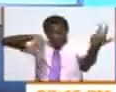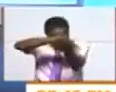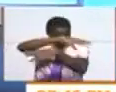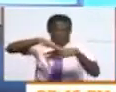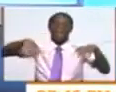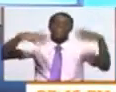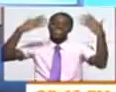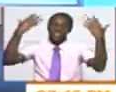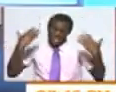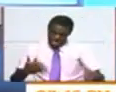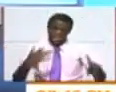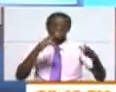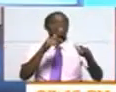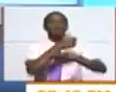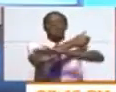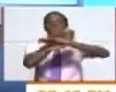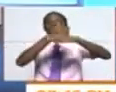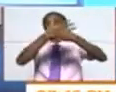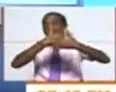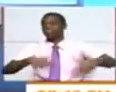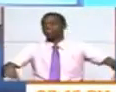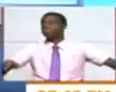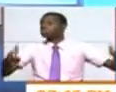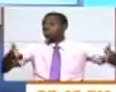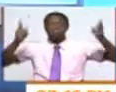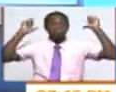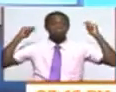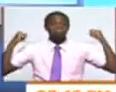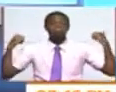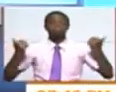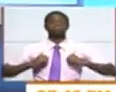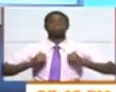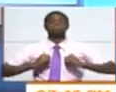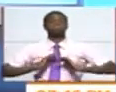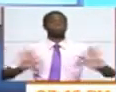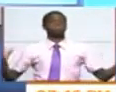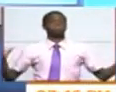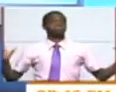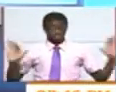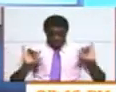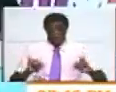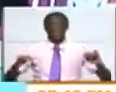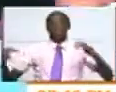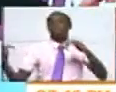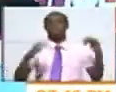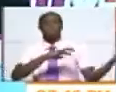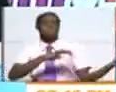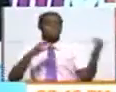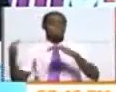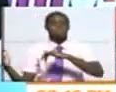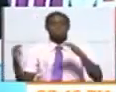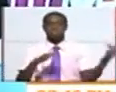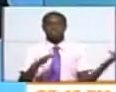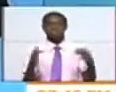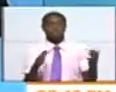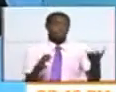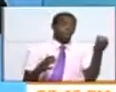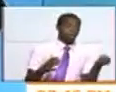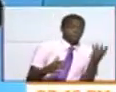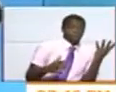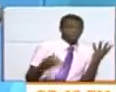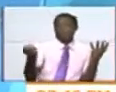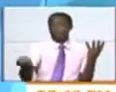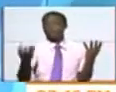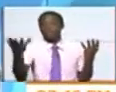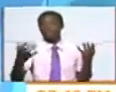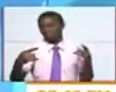condiciones para que todos hagamos lo que queramos. Es decir, guerra civil, homo homini lupus, Thomas Hobbes.